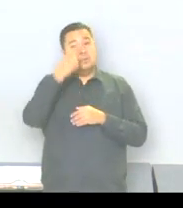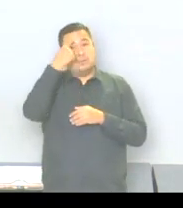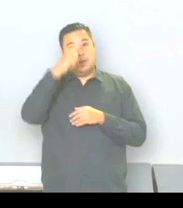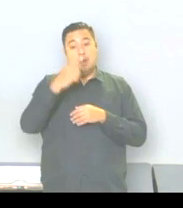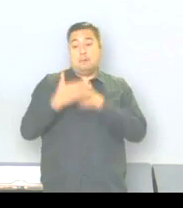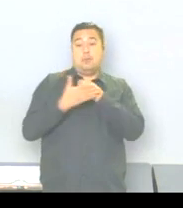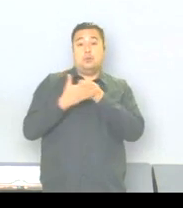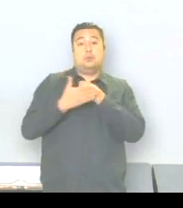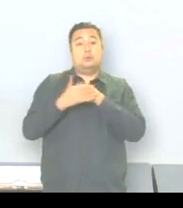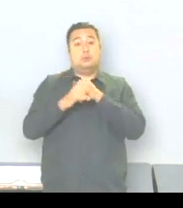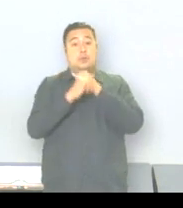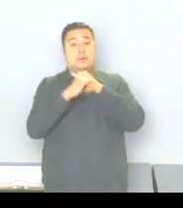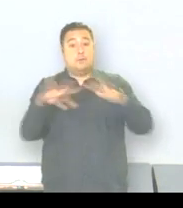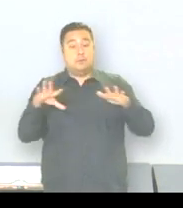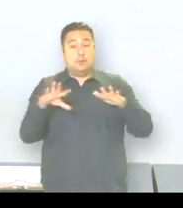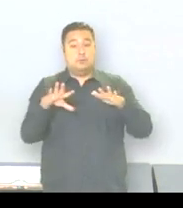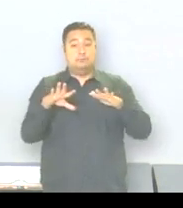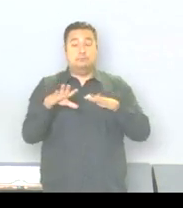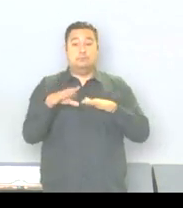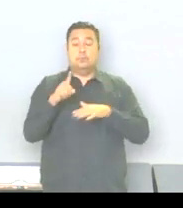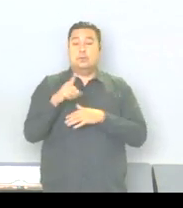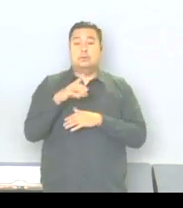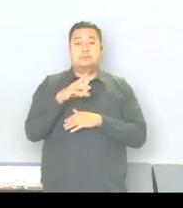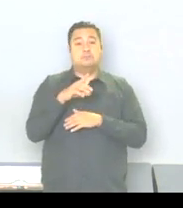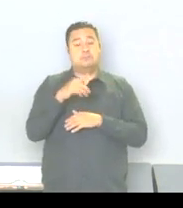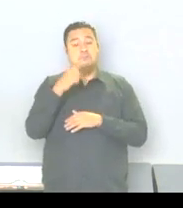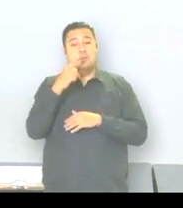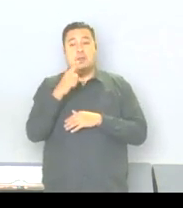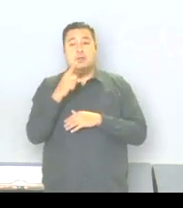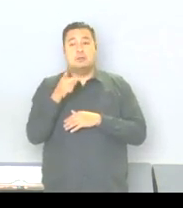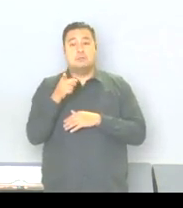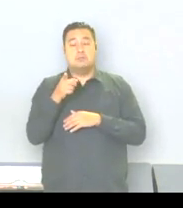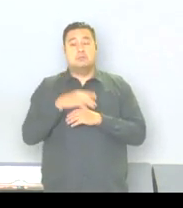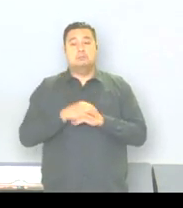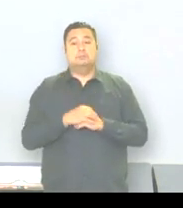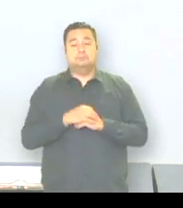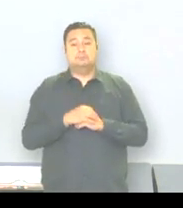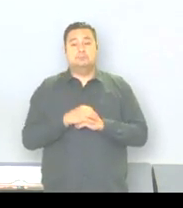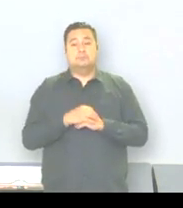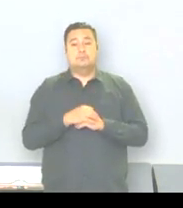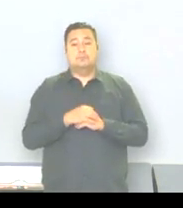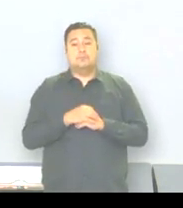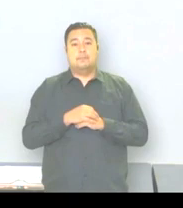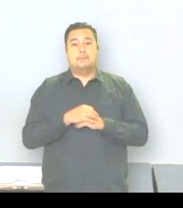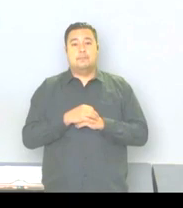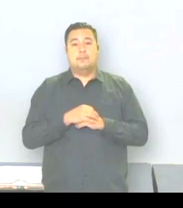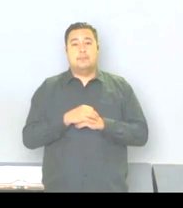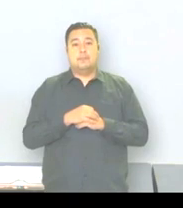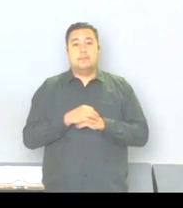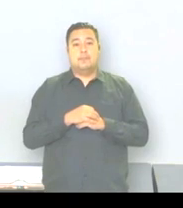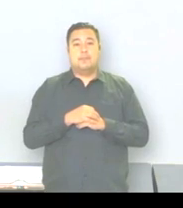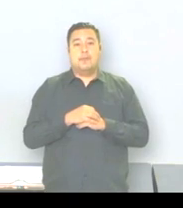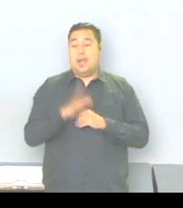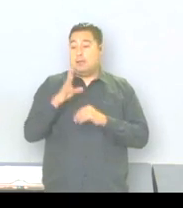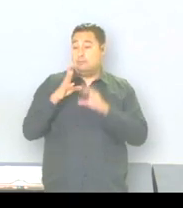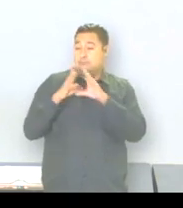dar un informe en donde no se ha presentado ningún caso en el